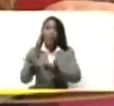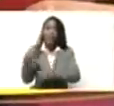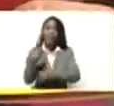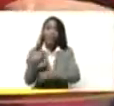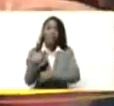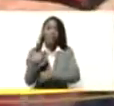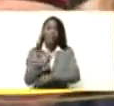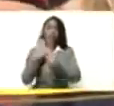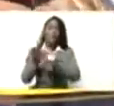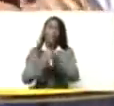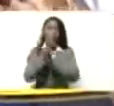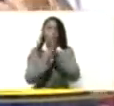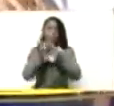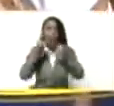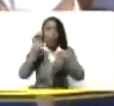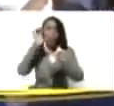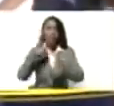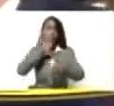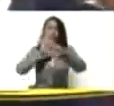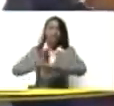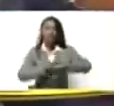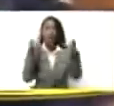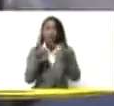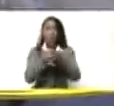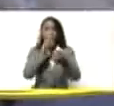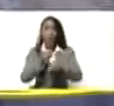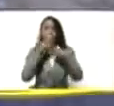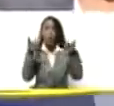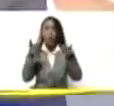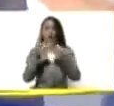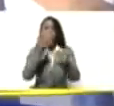tengo esa información los servicios secretos